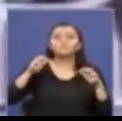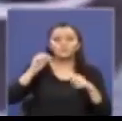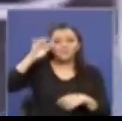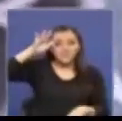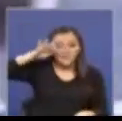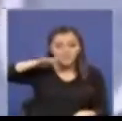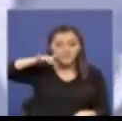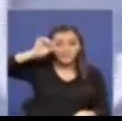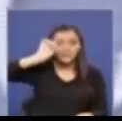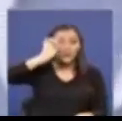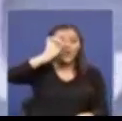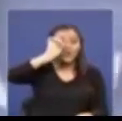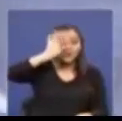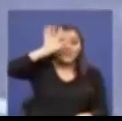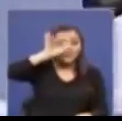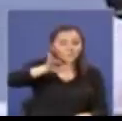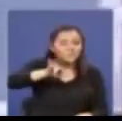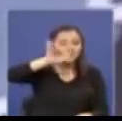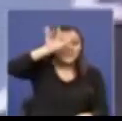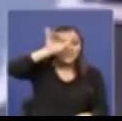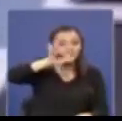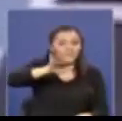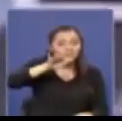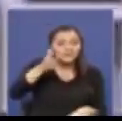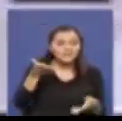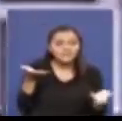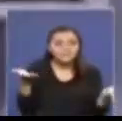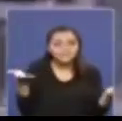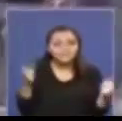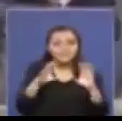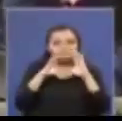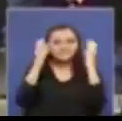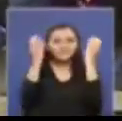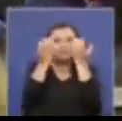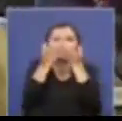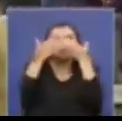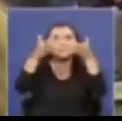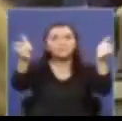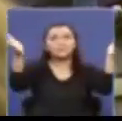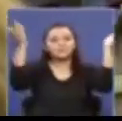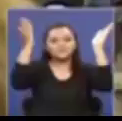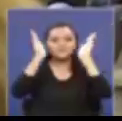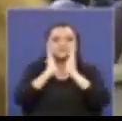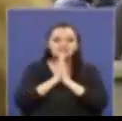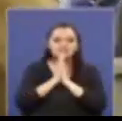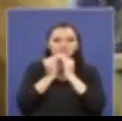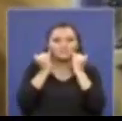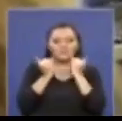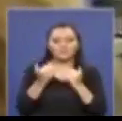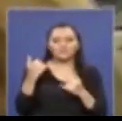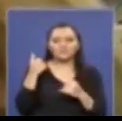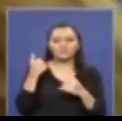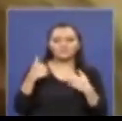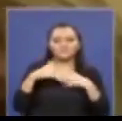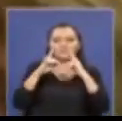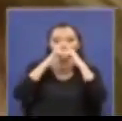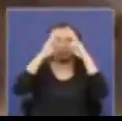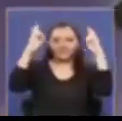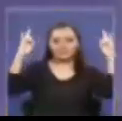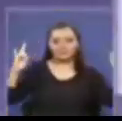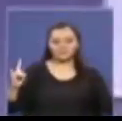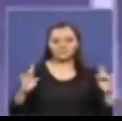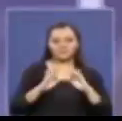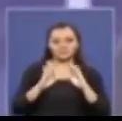poquito, chispitas, pero ese era el riesgo de hacer en un lugar abierto que no llueva, ¿no? Felizmente aquí tenemos una gran carpa.